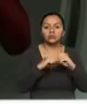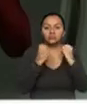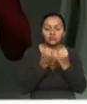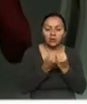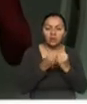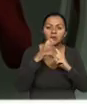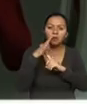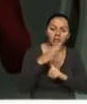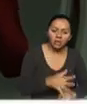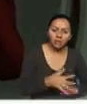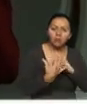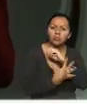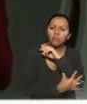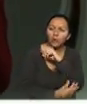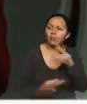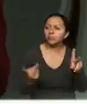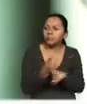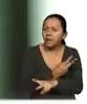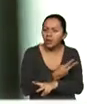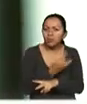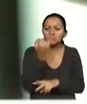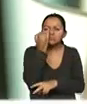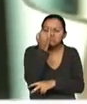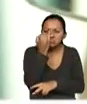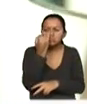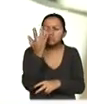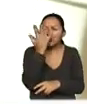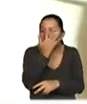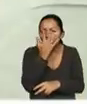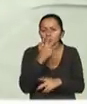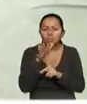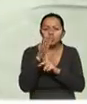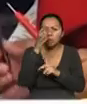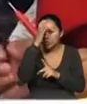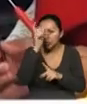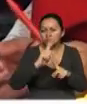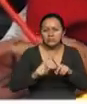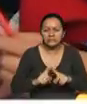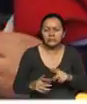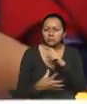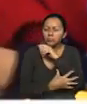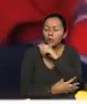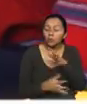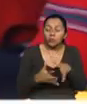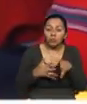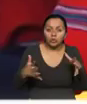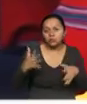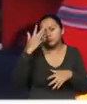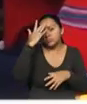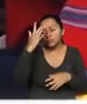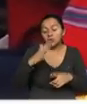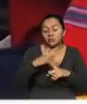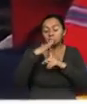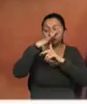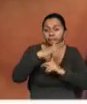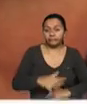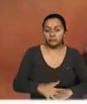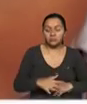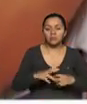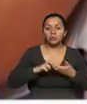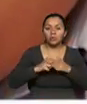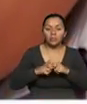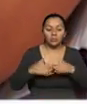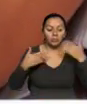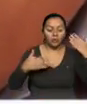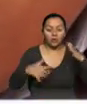las poblaciones originarias, y la gente de una gran pobreza, atacado por una gran pobreza, una inestabilidad política